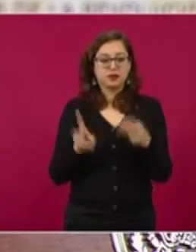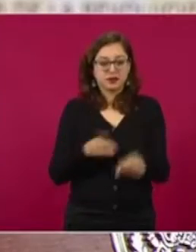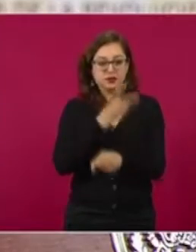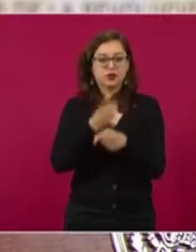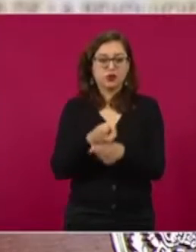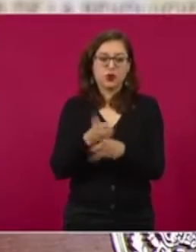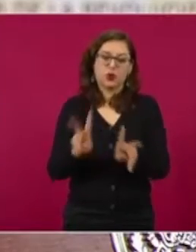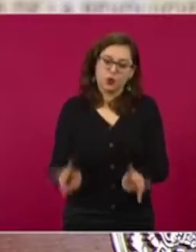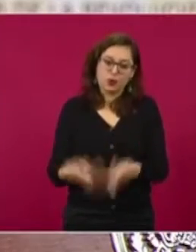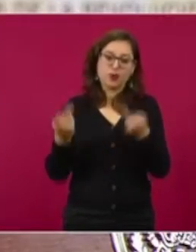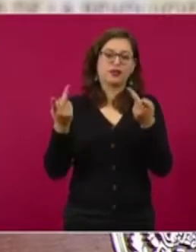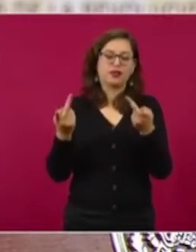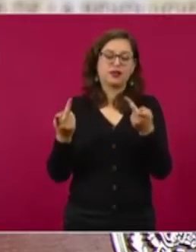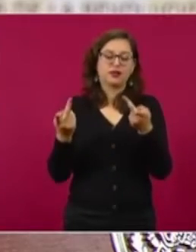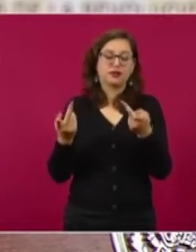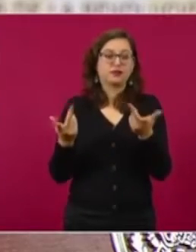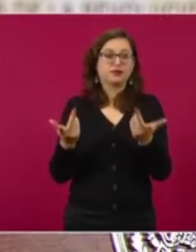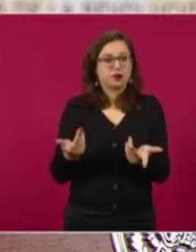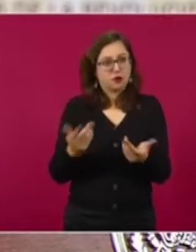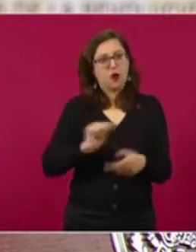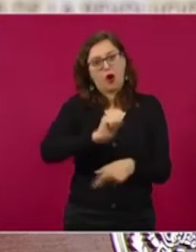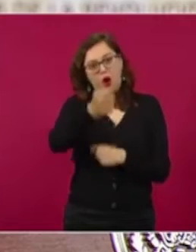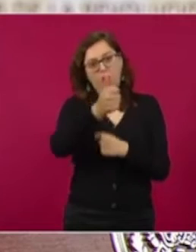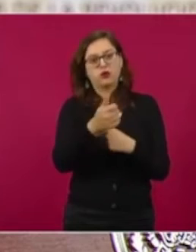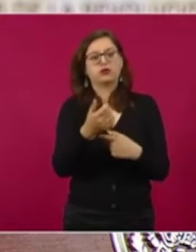a otras empresas que tampoco están invirtiendo.